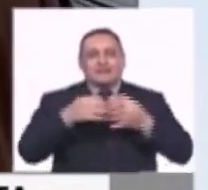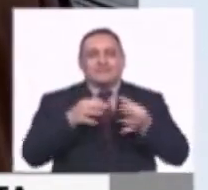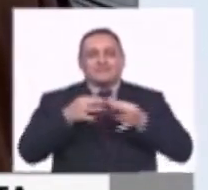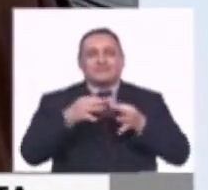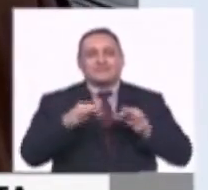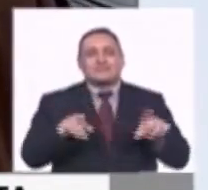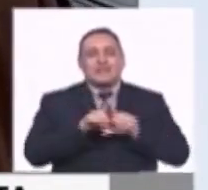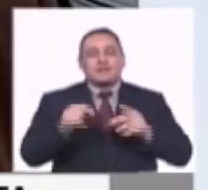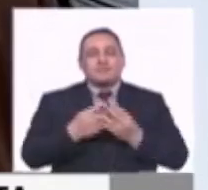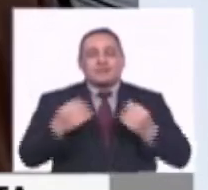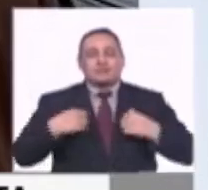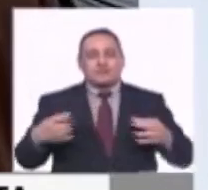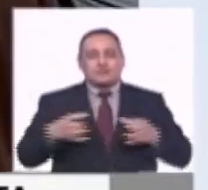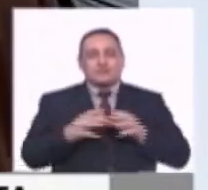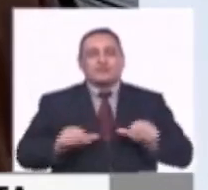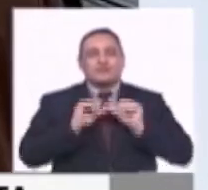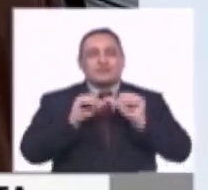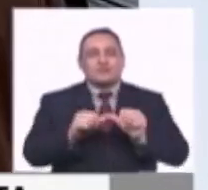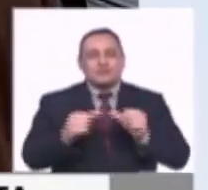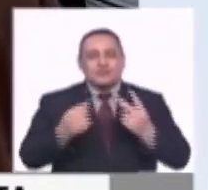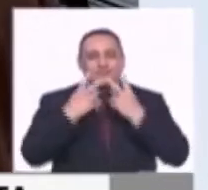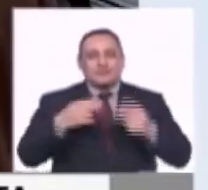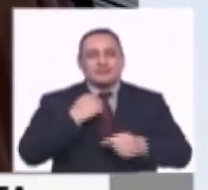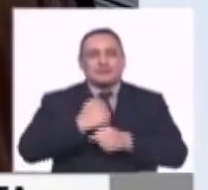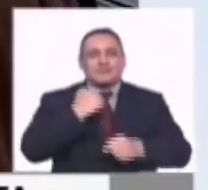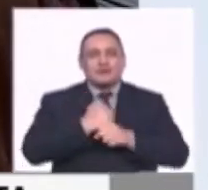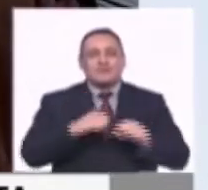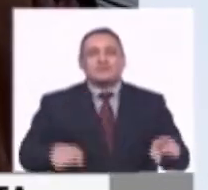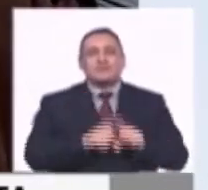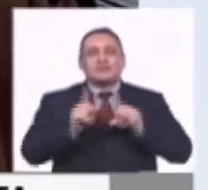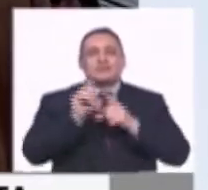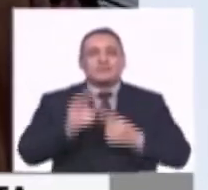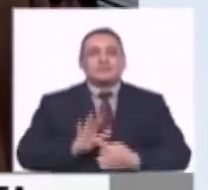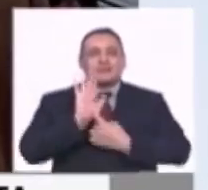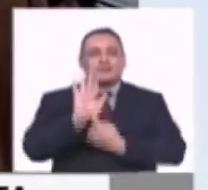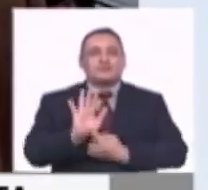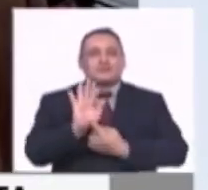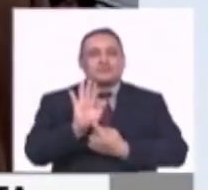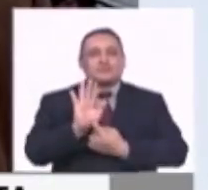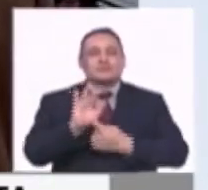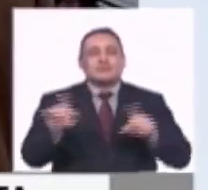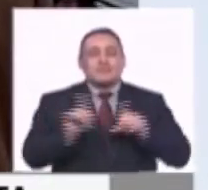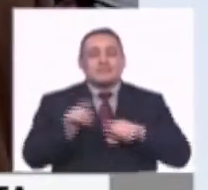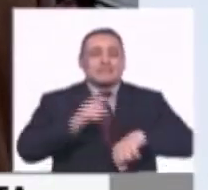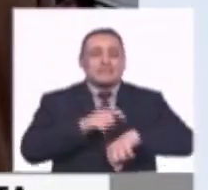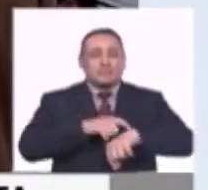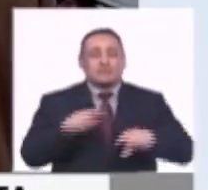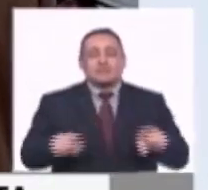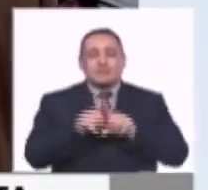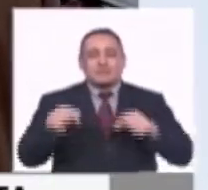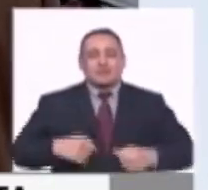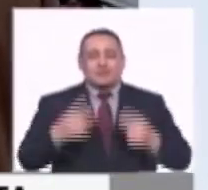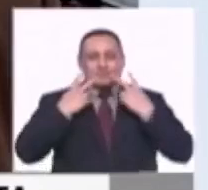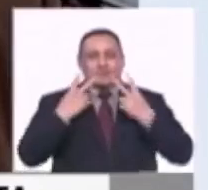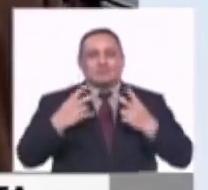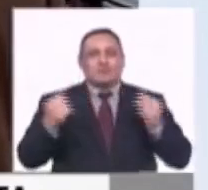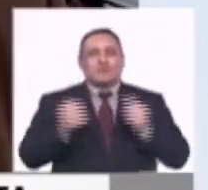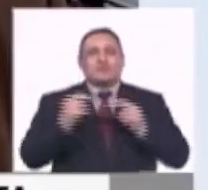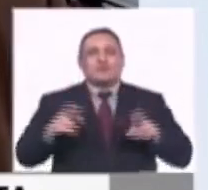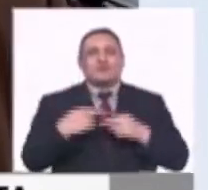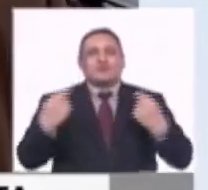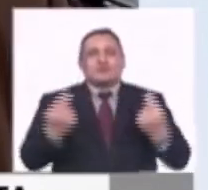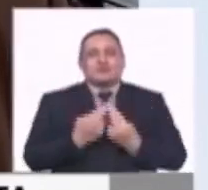Y asimismo nosotros continuamos con la semana de representación y en este momento justamente nos encontramos